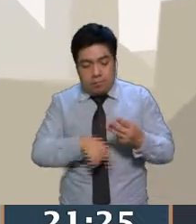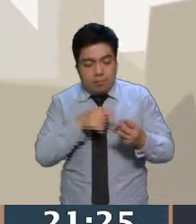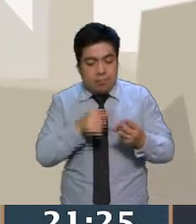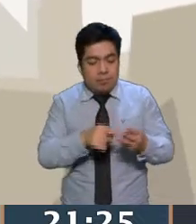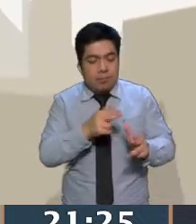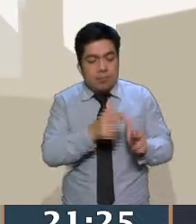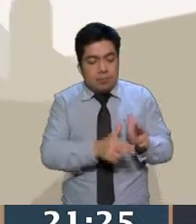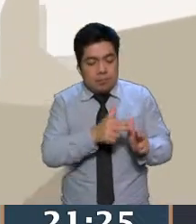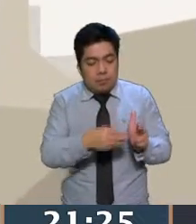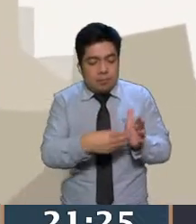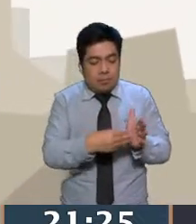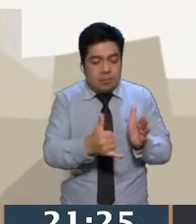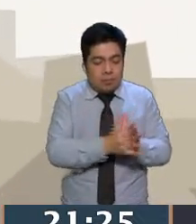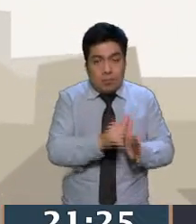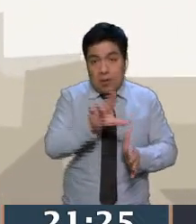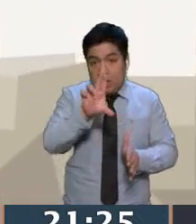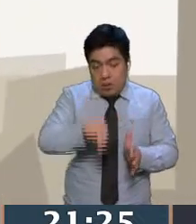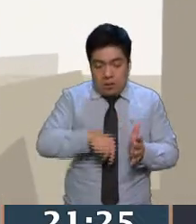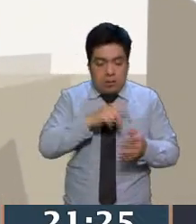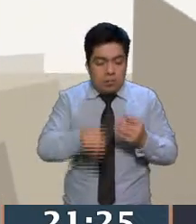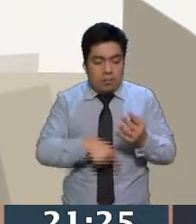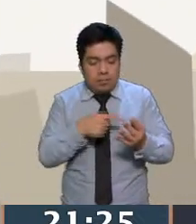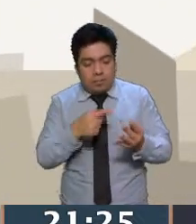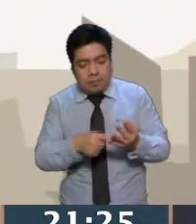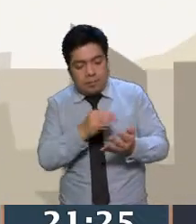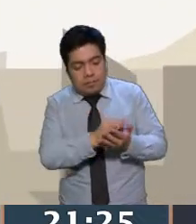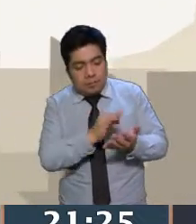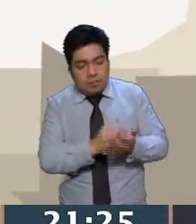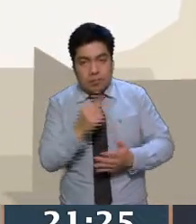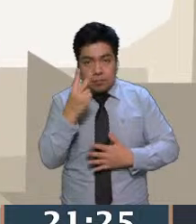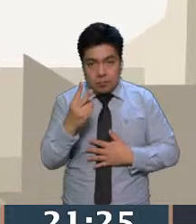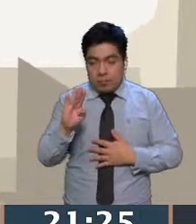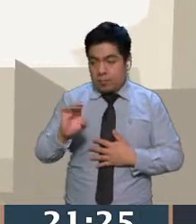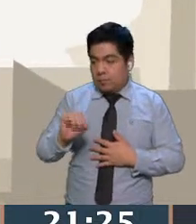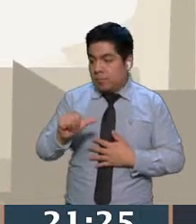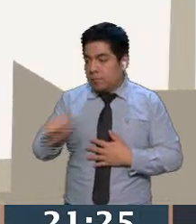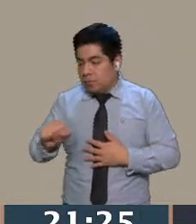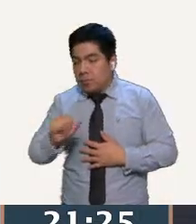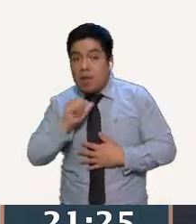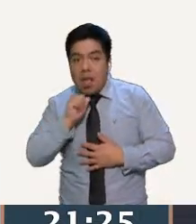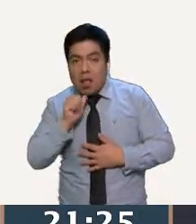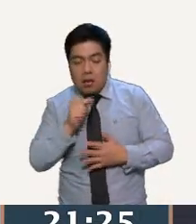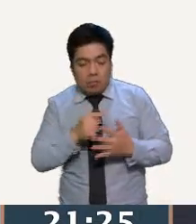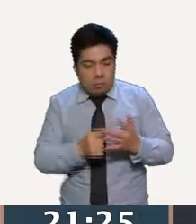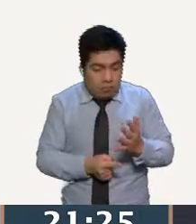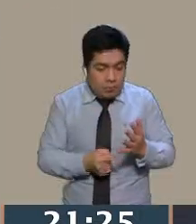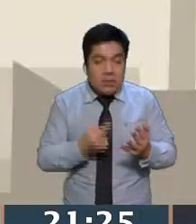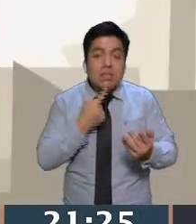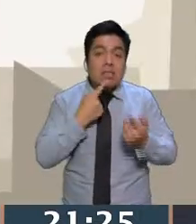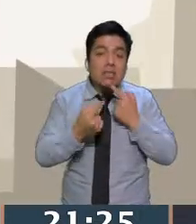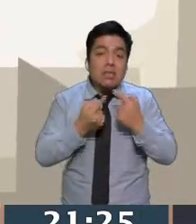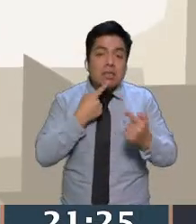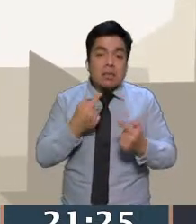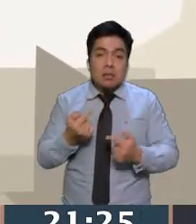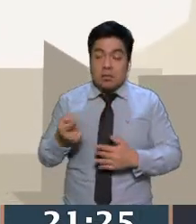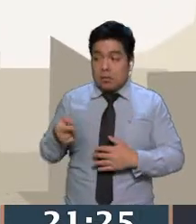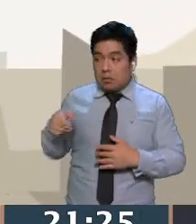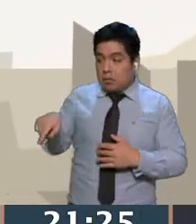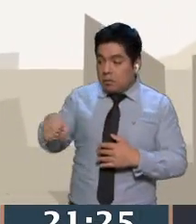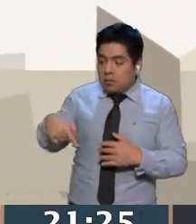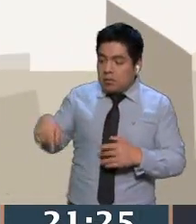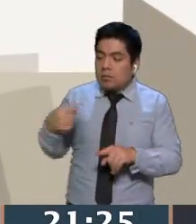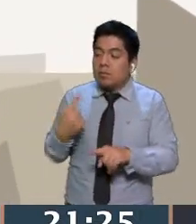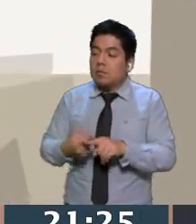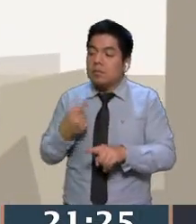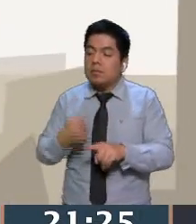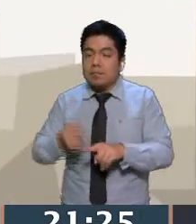Tren Maya, para que no se construyera la refinería Dos Bocas. Y al mismo tiempo, sus cabezas visibles,